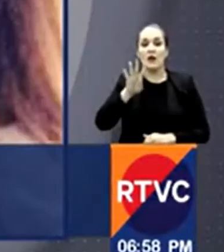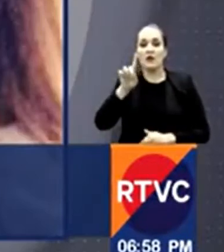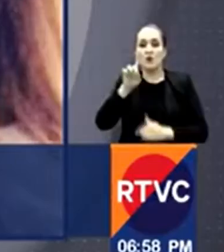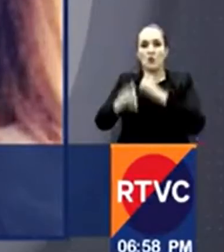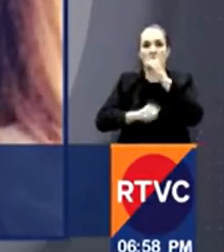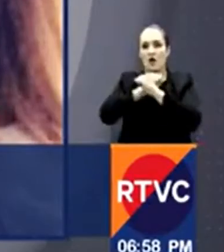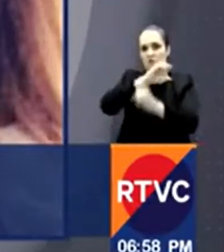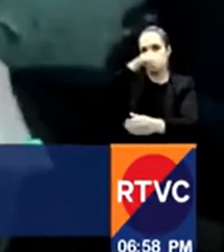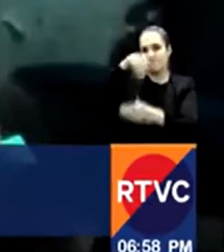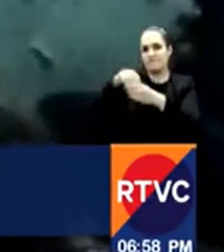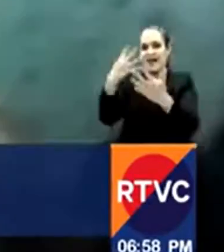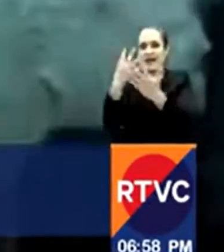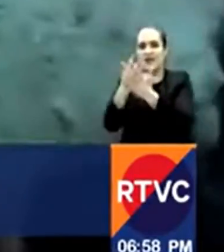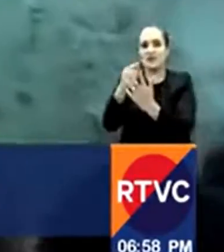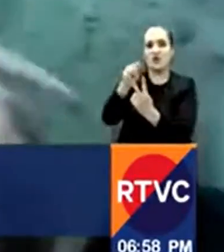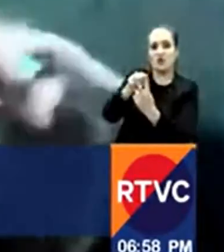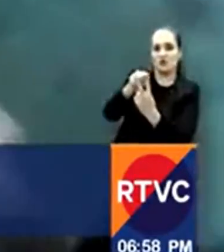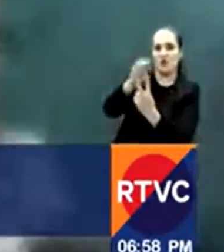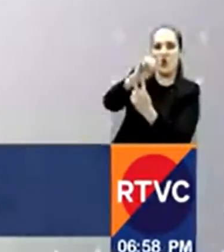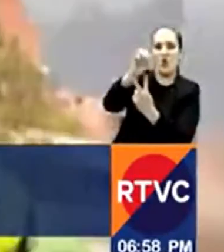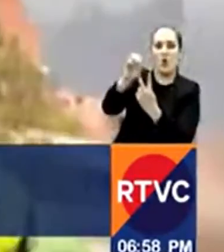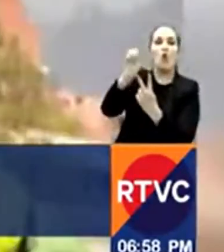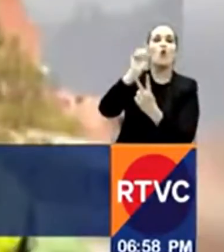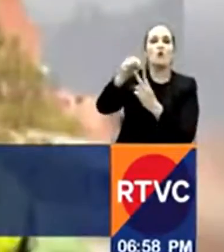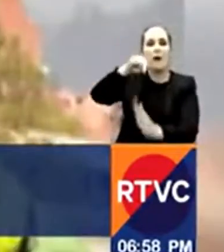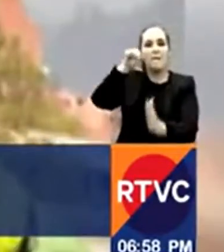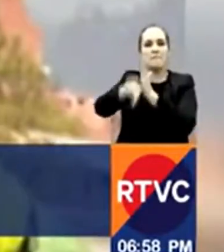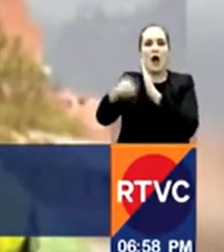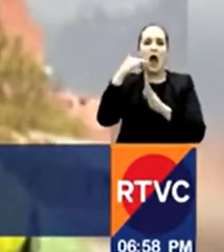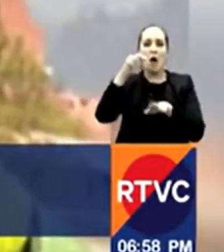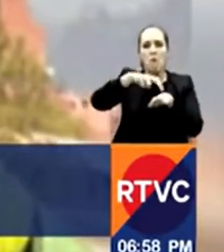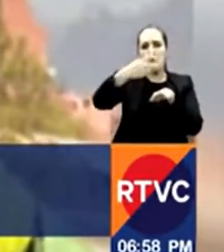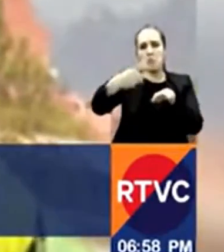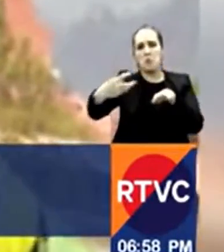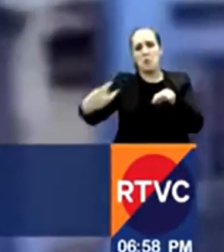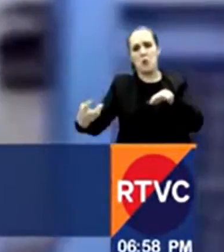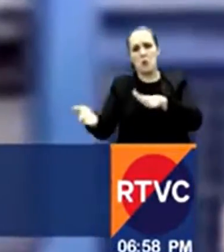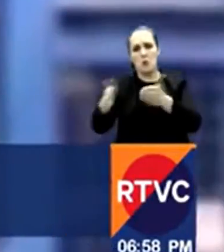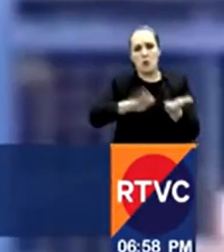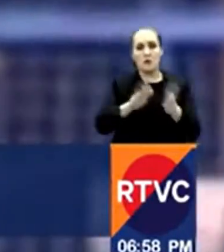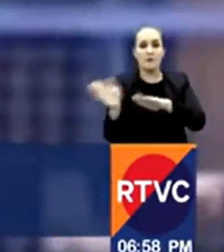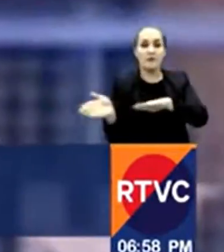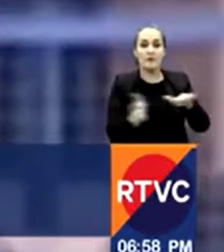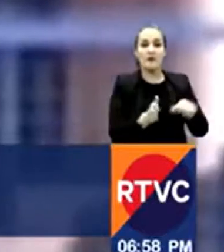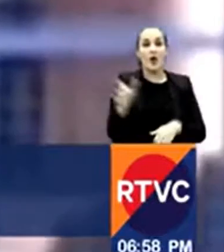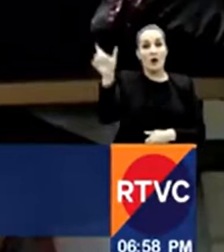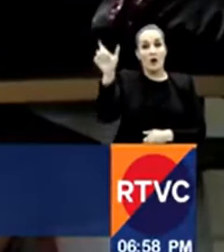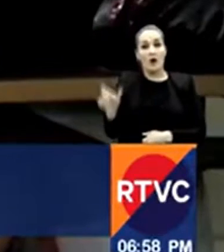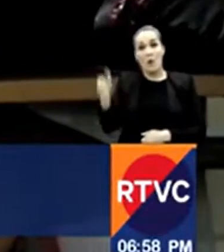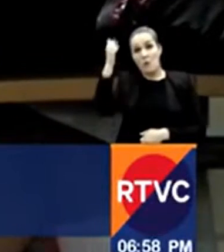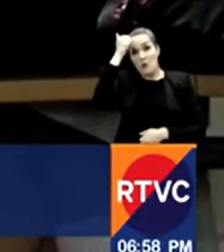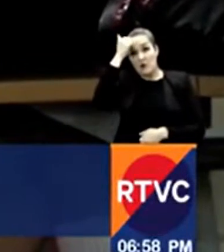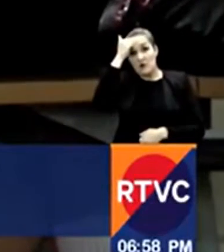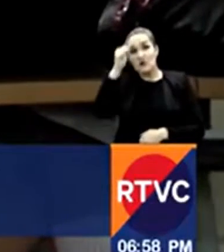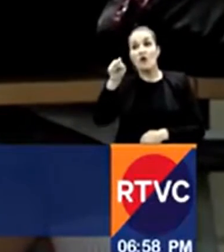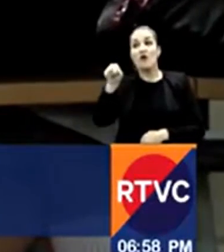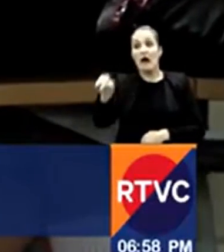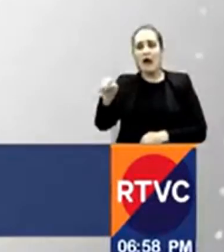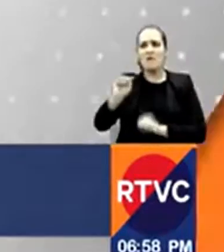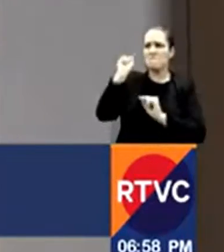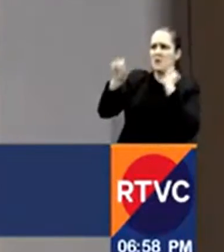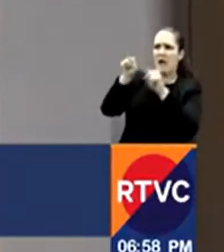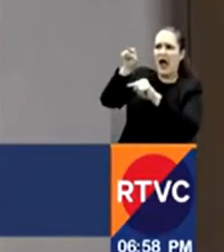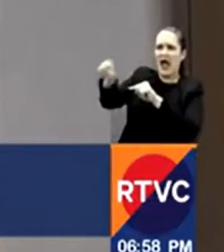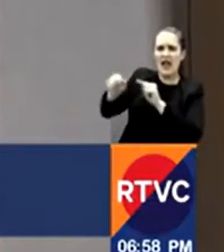por el asesinato de la joven Ana María Castro. Libre el exprofesor del colegio Marymount acusado por sus alumnas de abuso